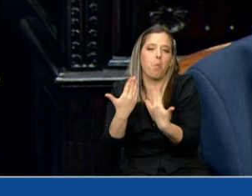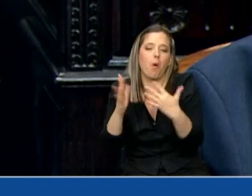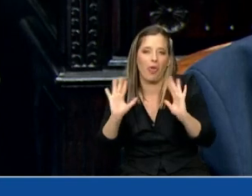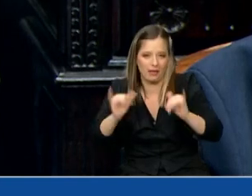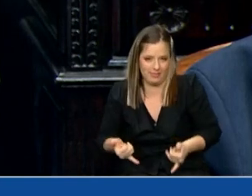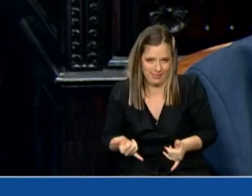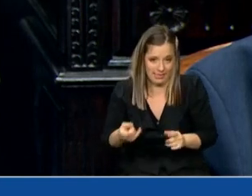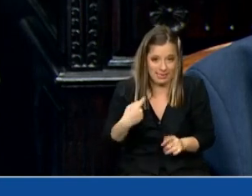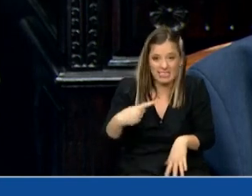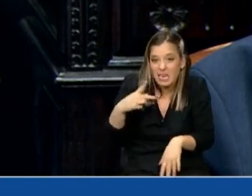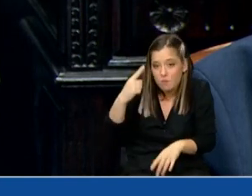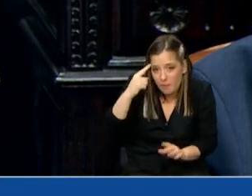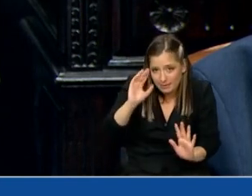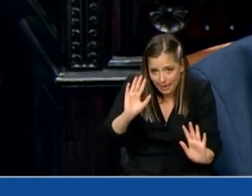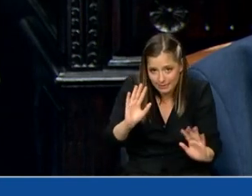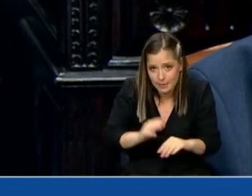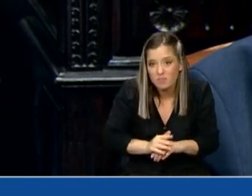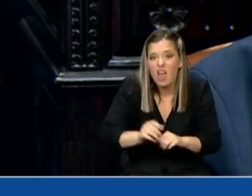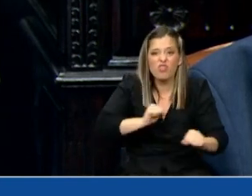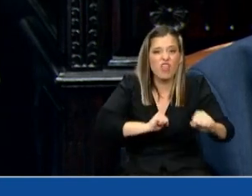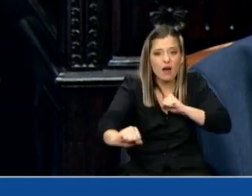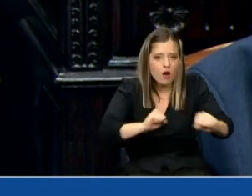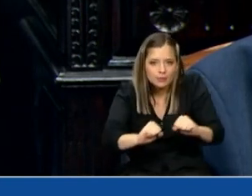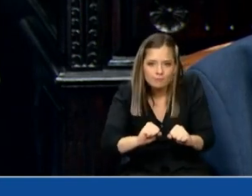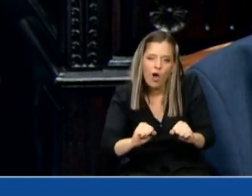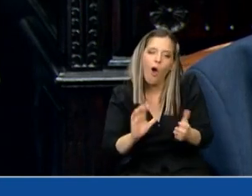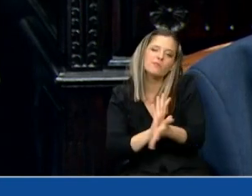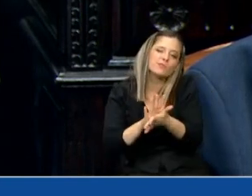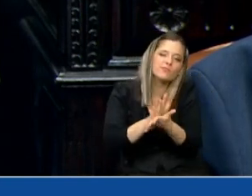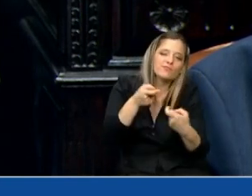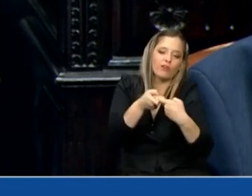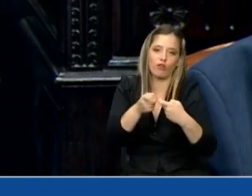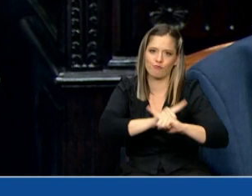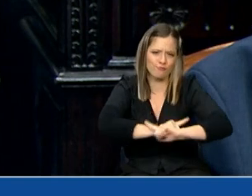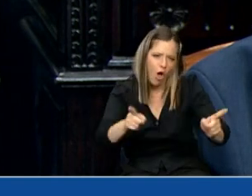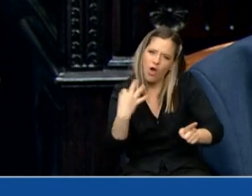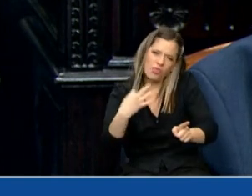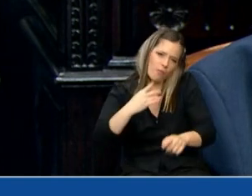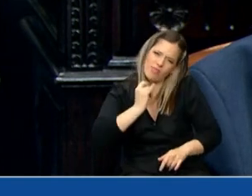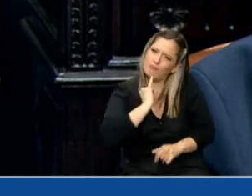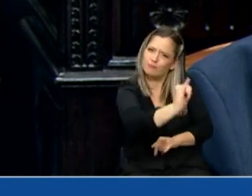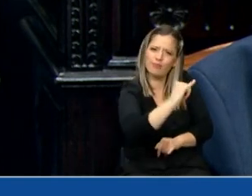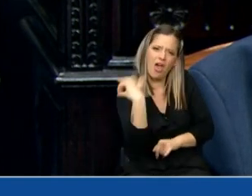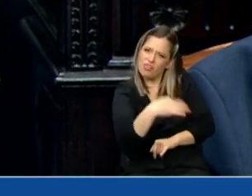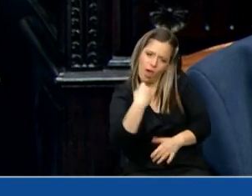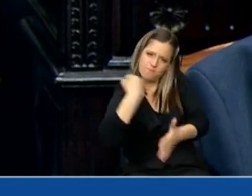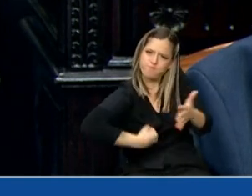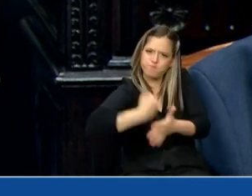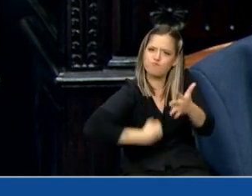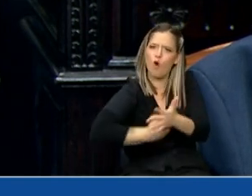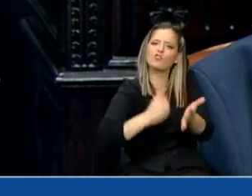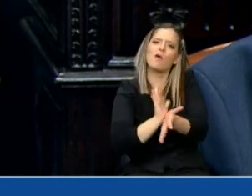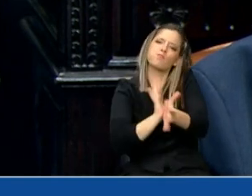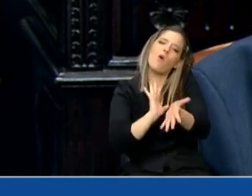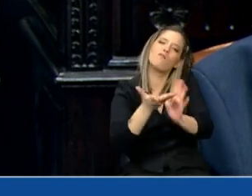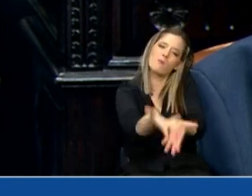alianzas. Al terrorismo se lo denuncia, al terrorismo se lo combate, al terrorismo no se lo